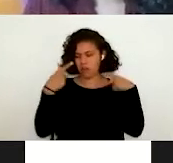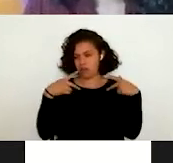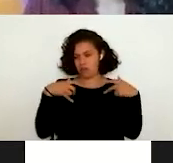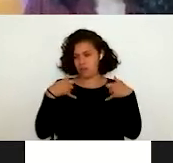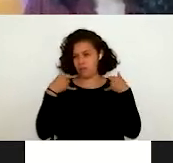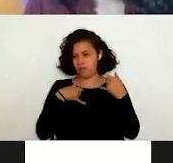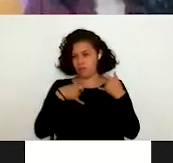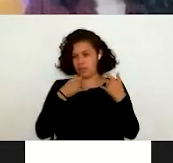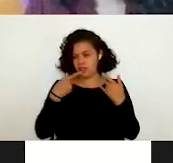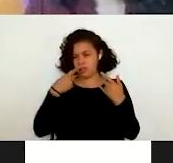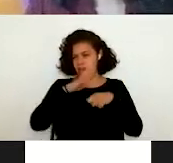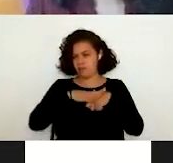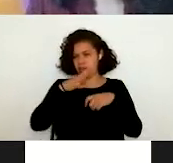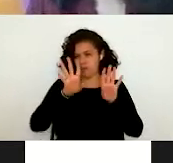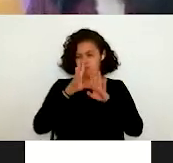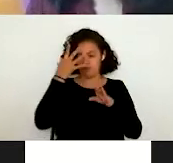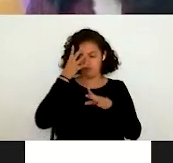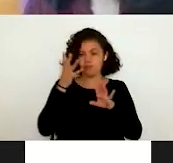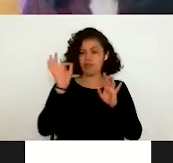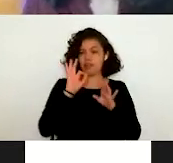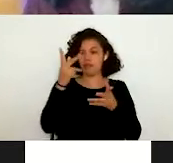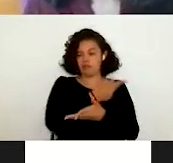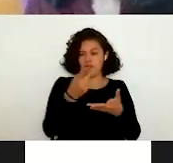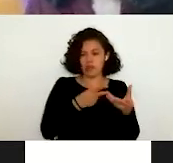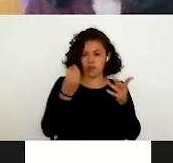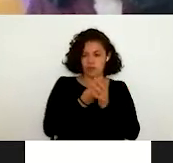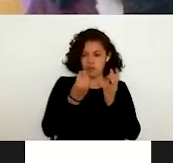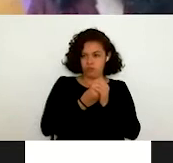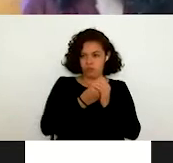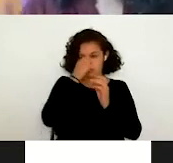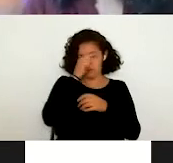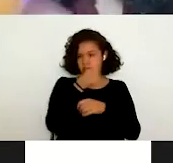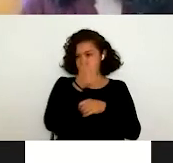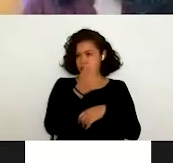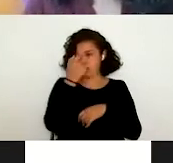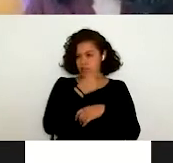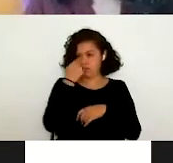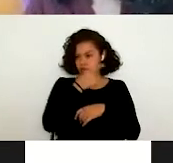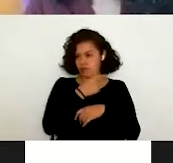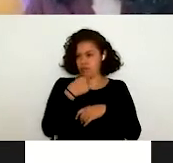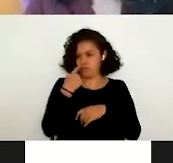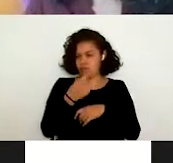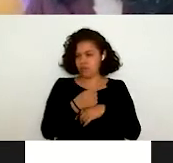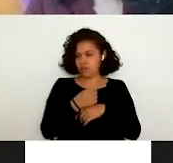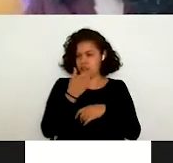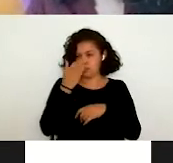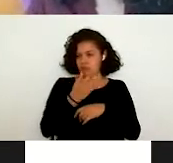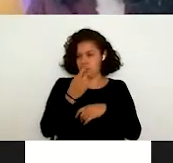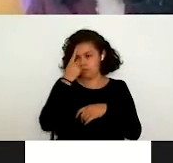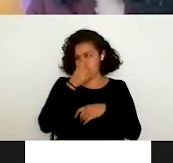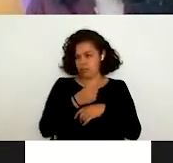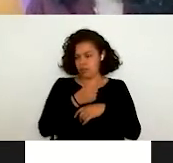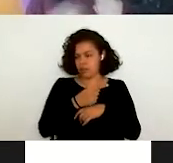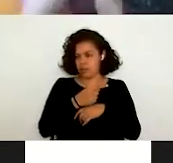ejemplo, si planeo hacer un curso de 6 horas, ¿no? De una duración de 6 horas con adultos